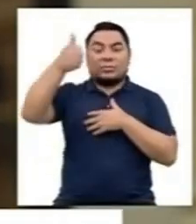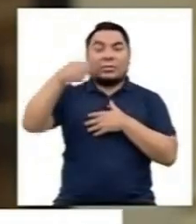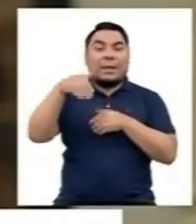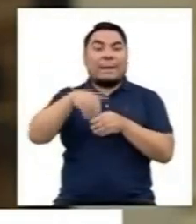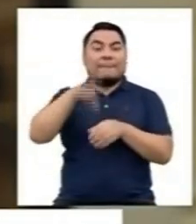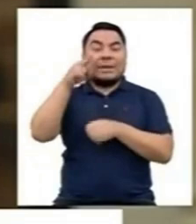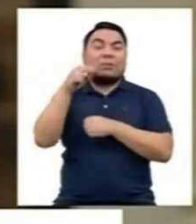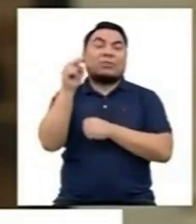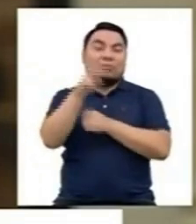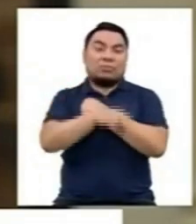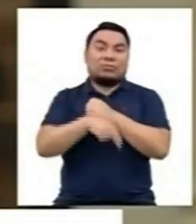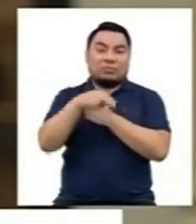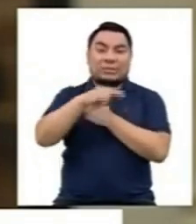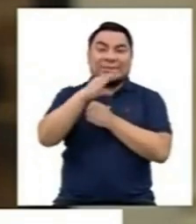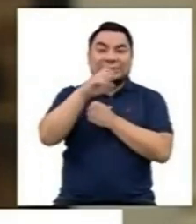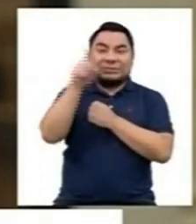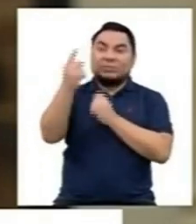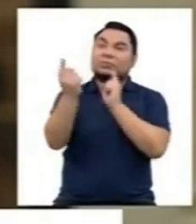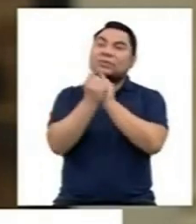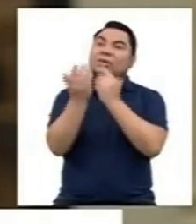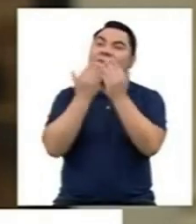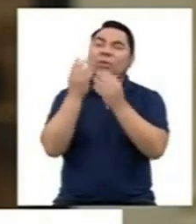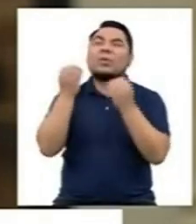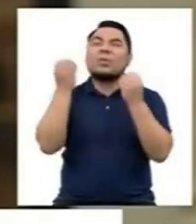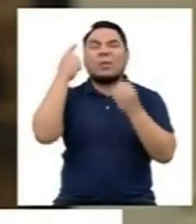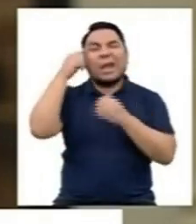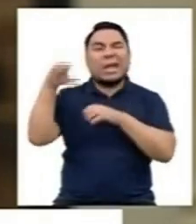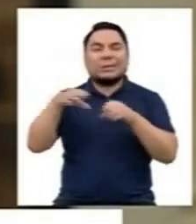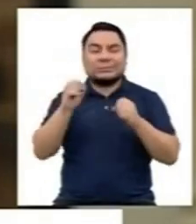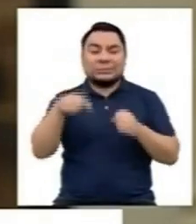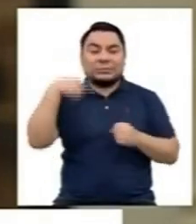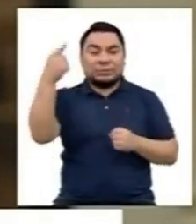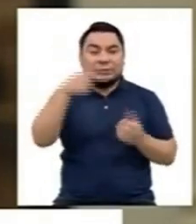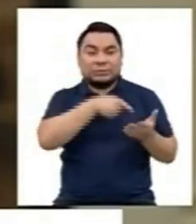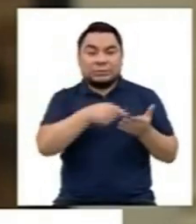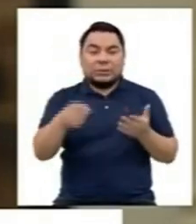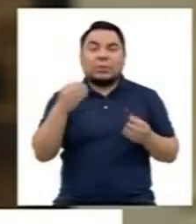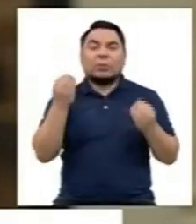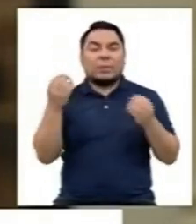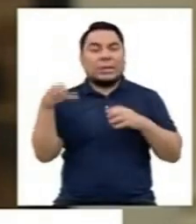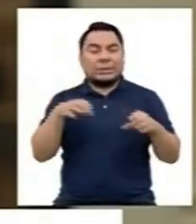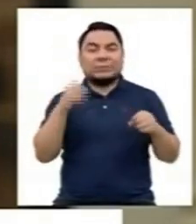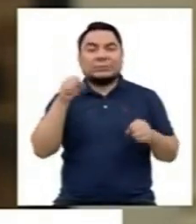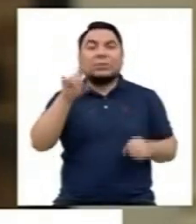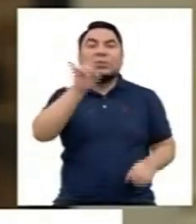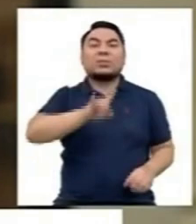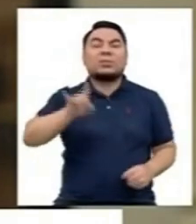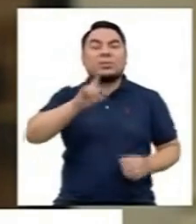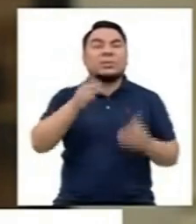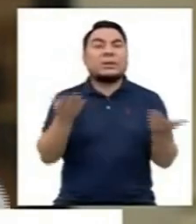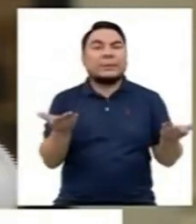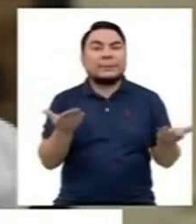nomás. Bien. Si les ha gustado este video, suscríbanse, chicos. Y bueno, muchas gracias por